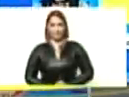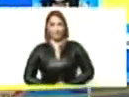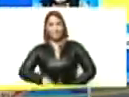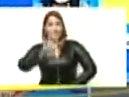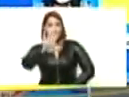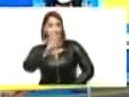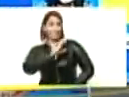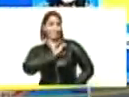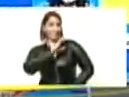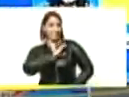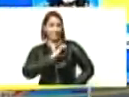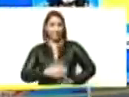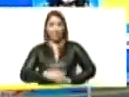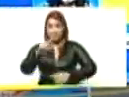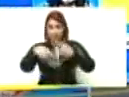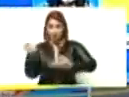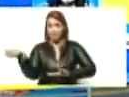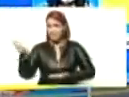Bueno,